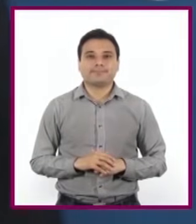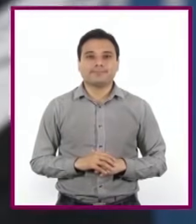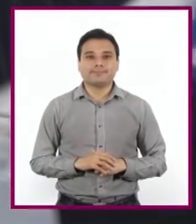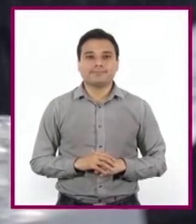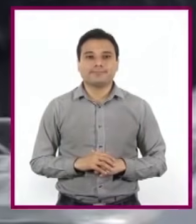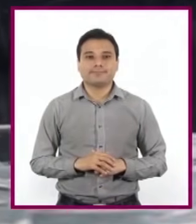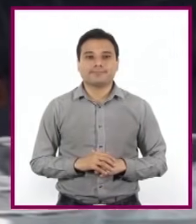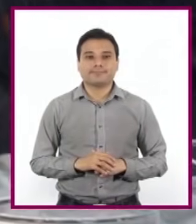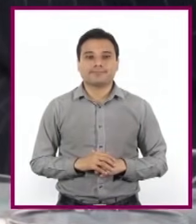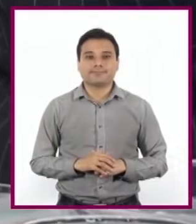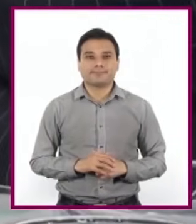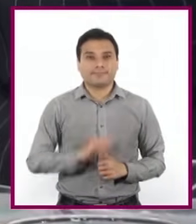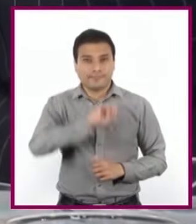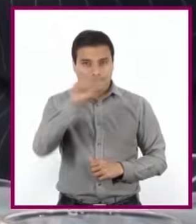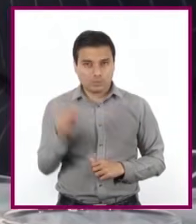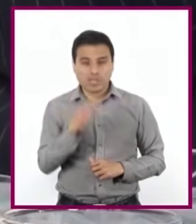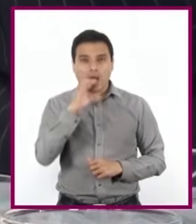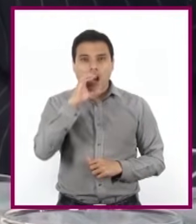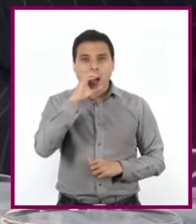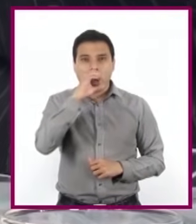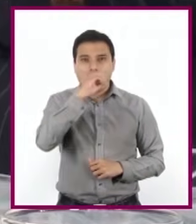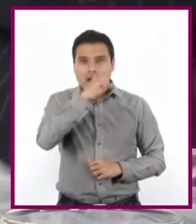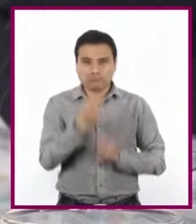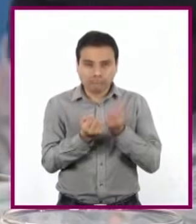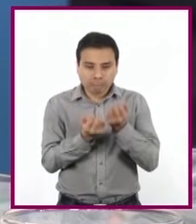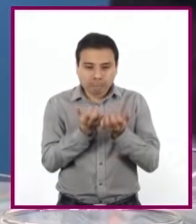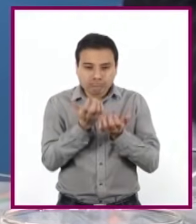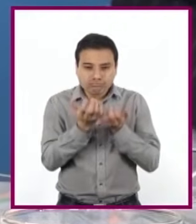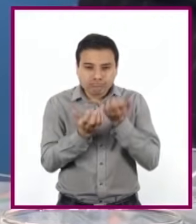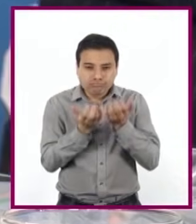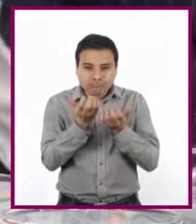Después lo sometemos a calentamiento sobre el soporte universal.